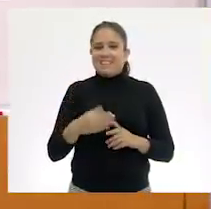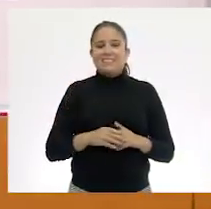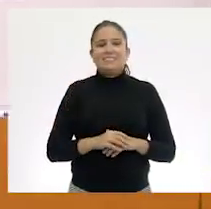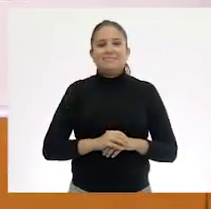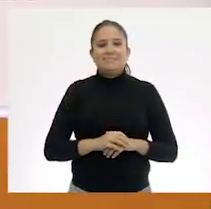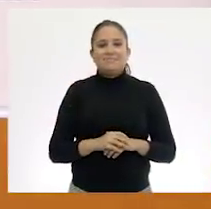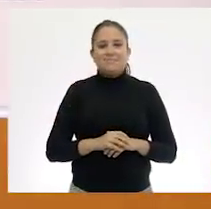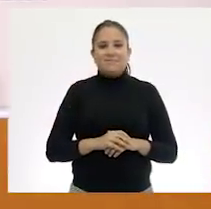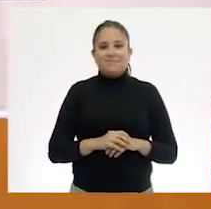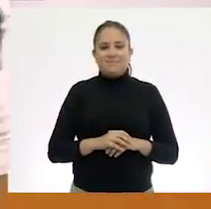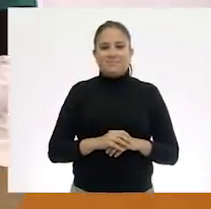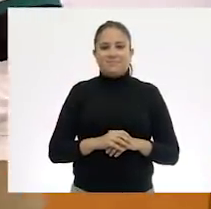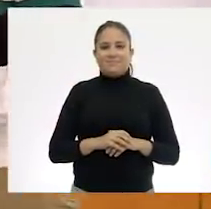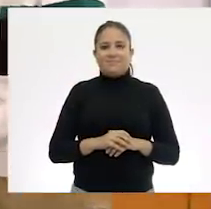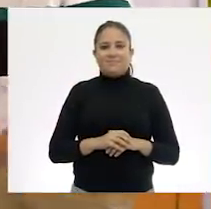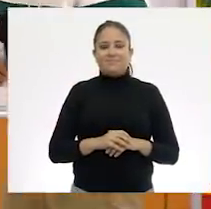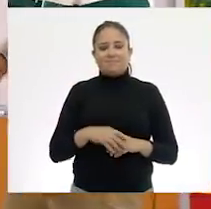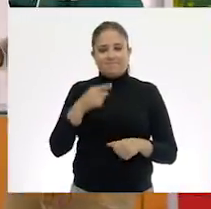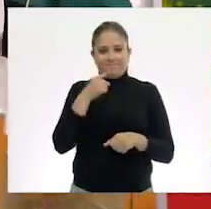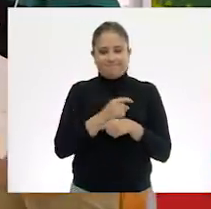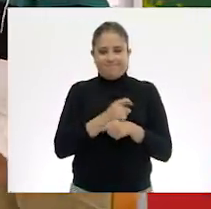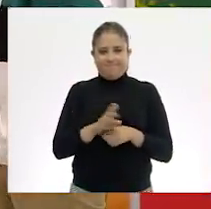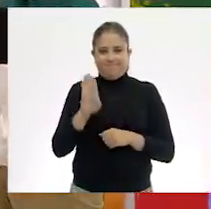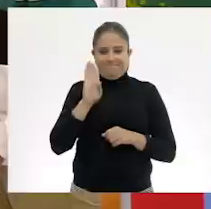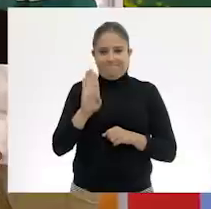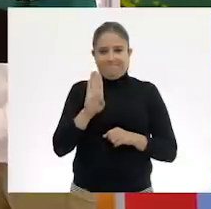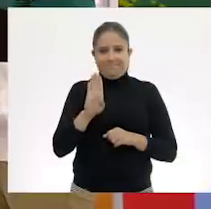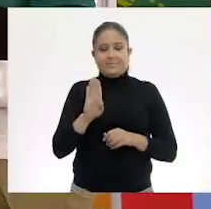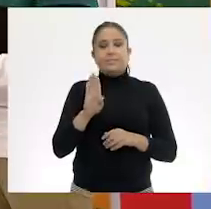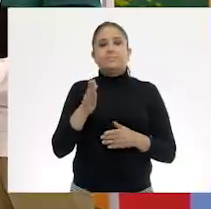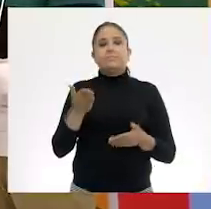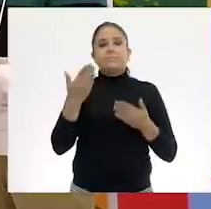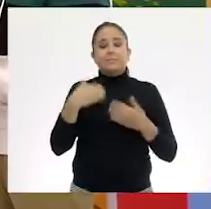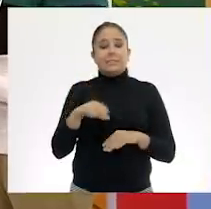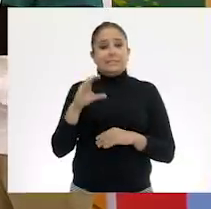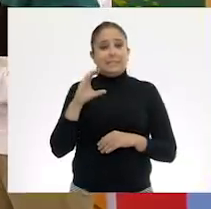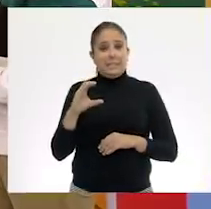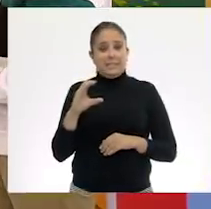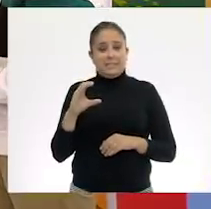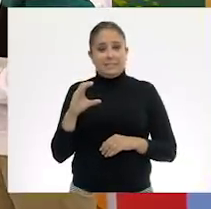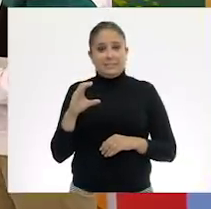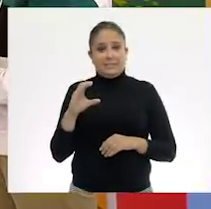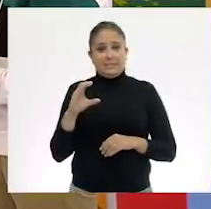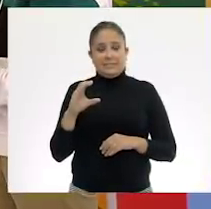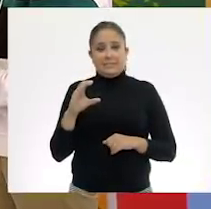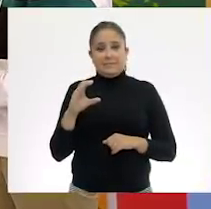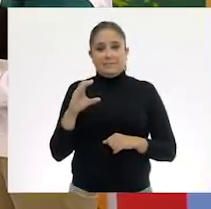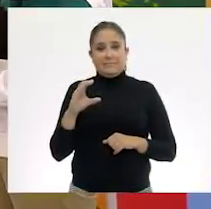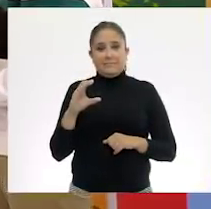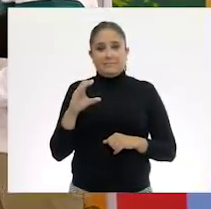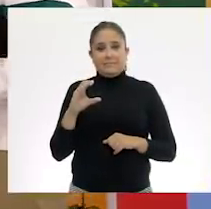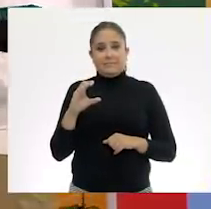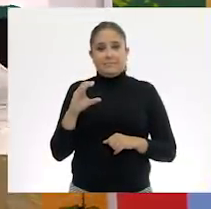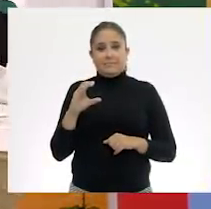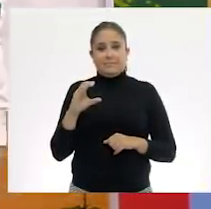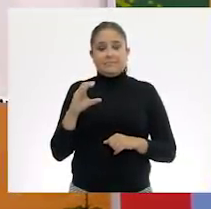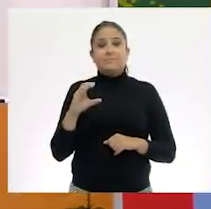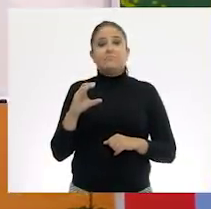vamos a poner. Borrador, es el primero. B, luego sigue la C. Tendríamos